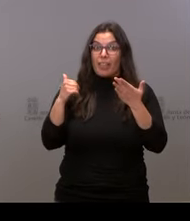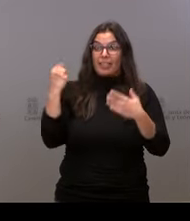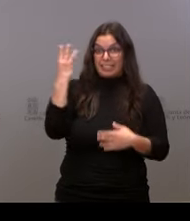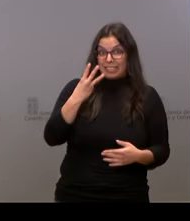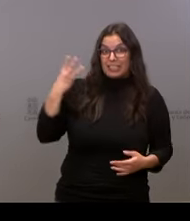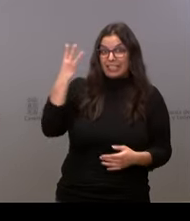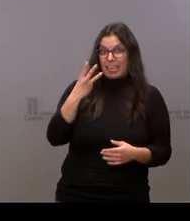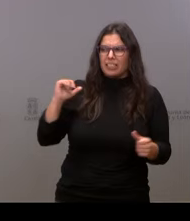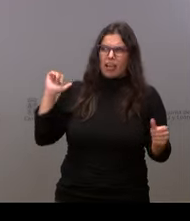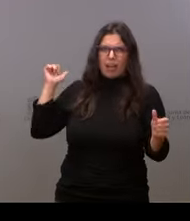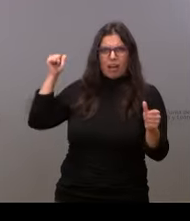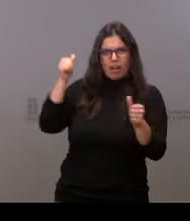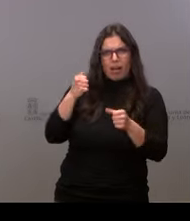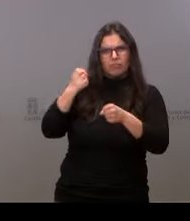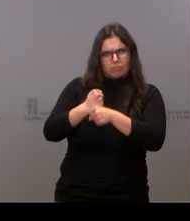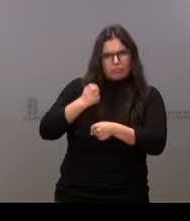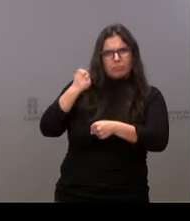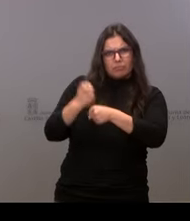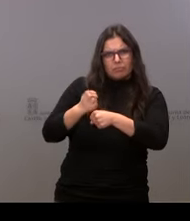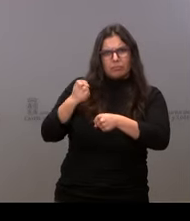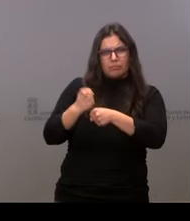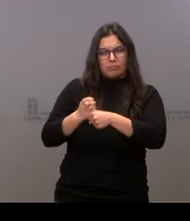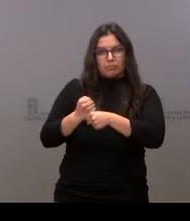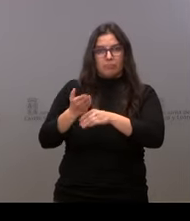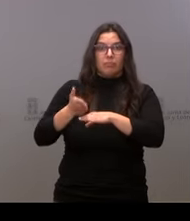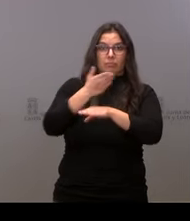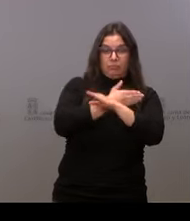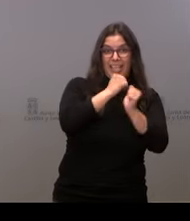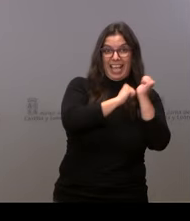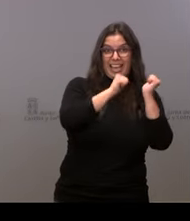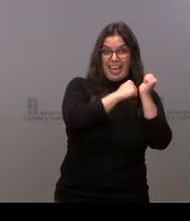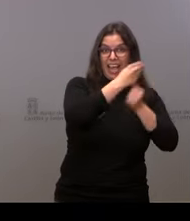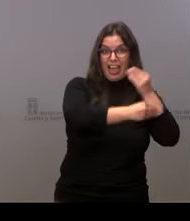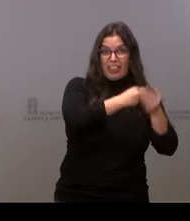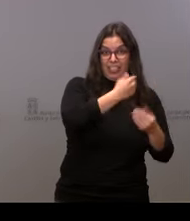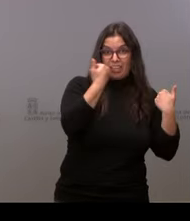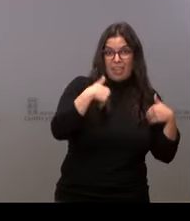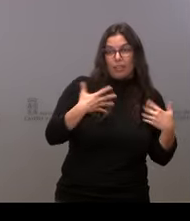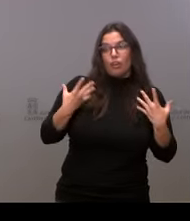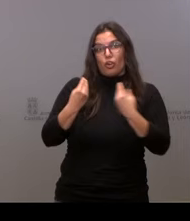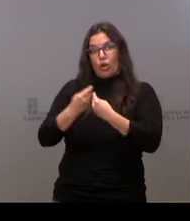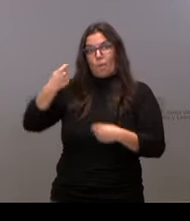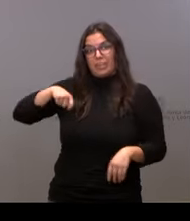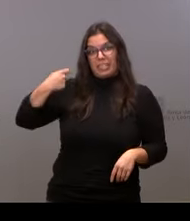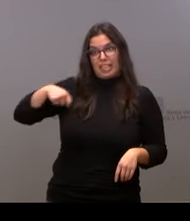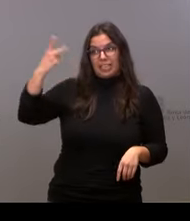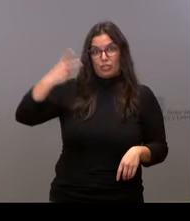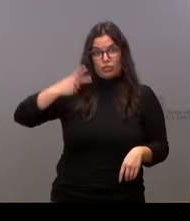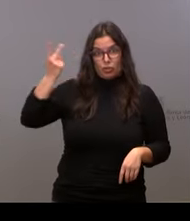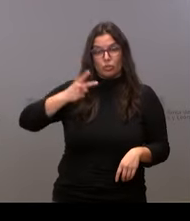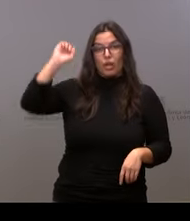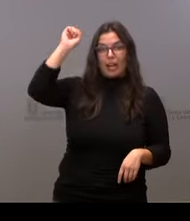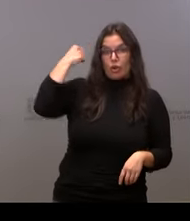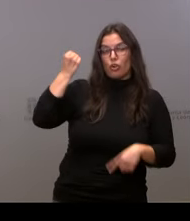trabajando desde hace mucho tiempo desde mi antecesor juan vicente herrera como javier lambán y emiliano garcía-page los presidentes de aragón